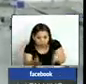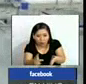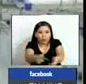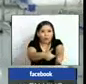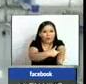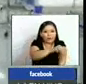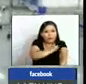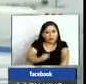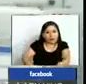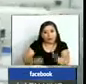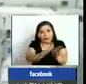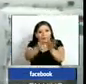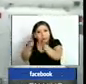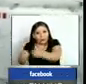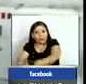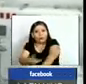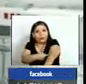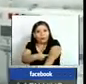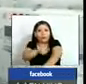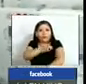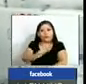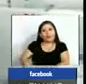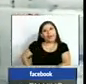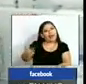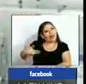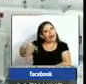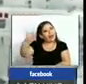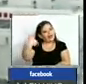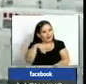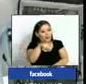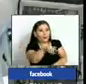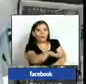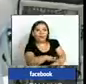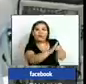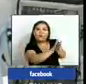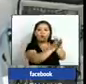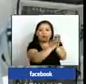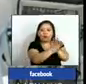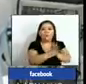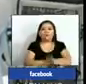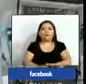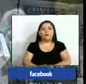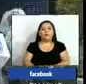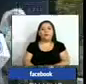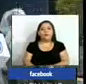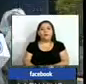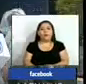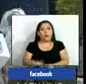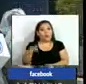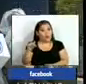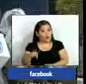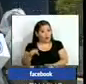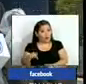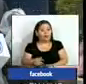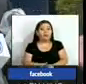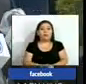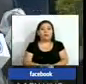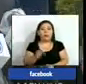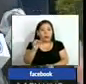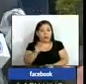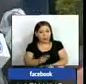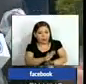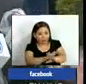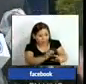Hospital El Salvador, ubicado en el ex Centro Internacional de Ferias y Convenciones. Ahorita estamos